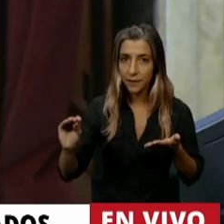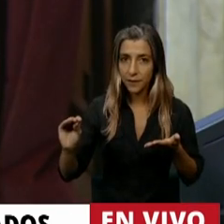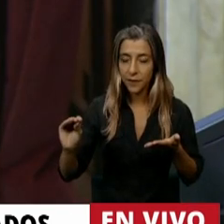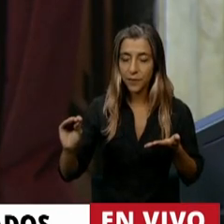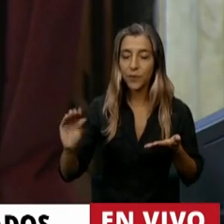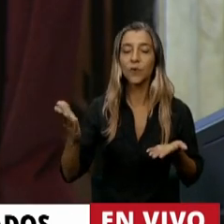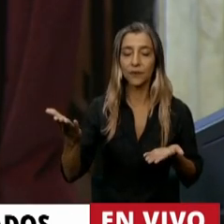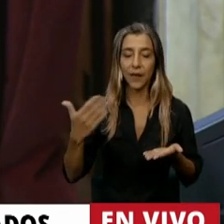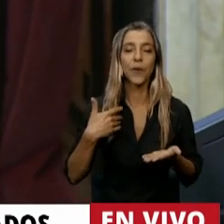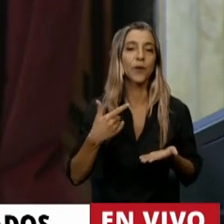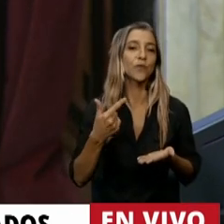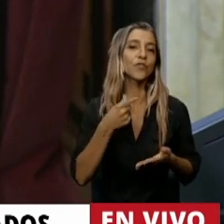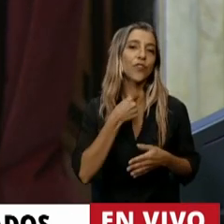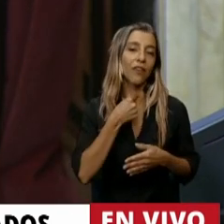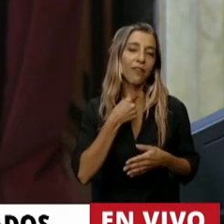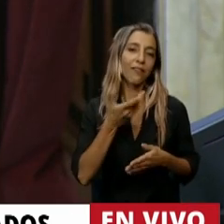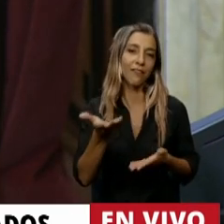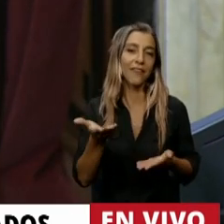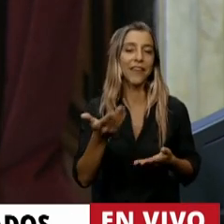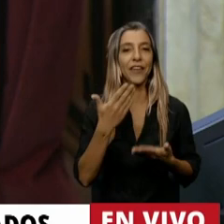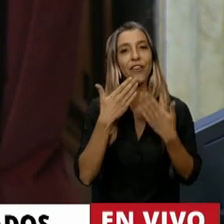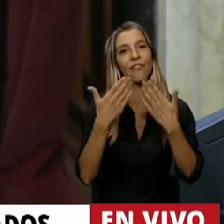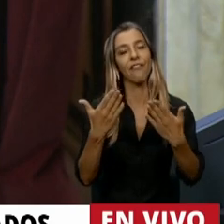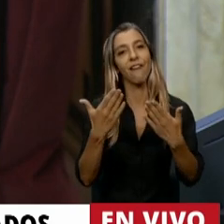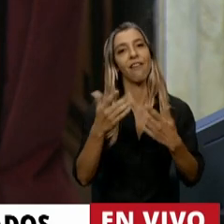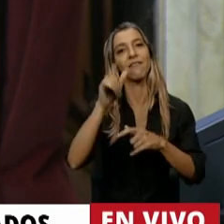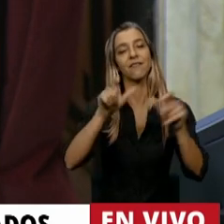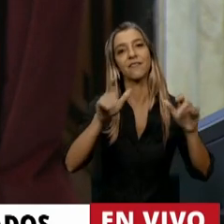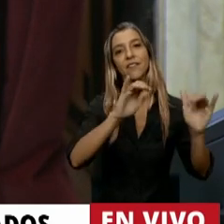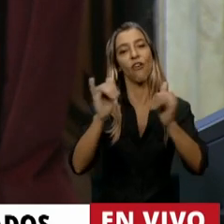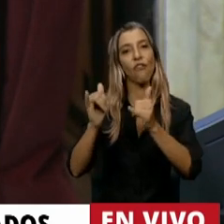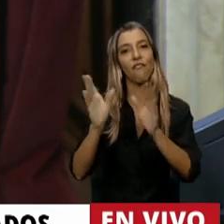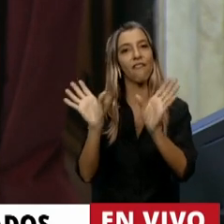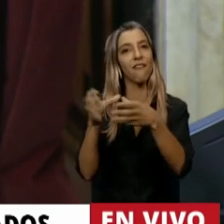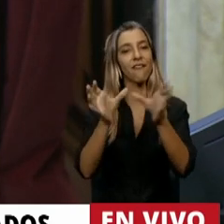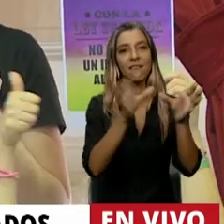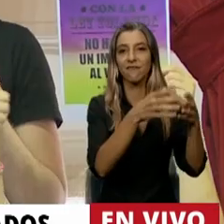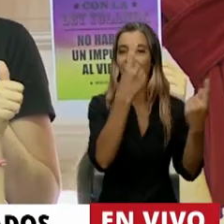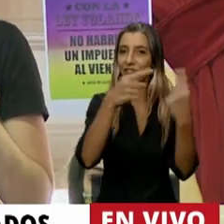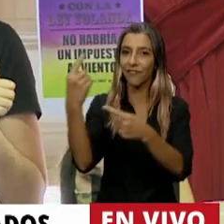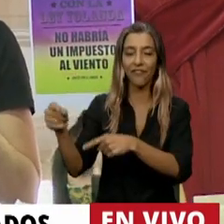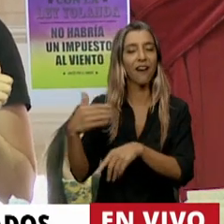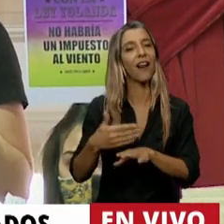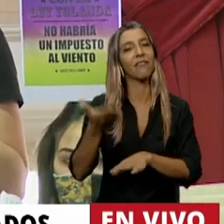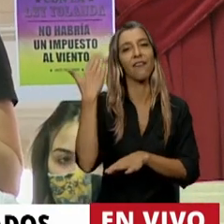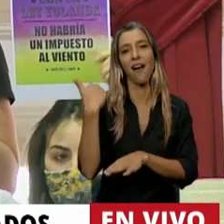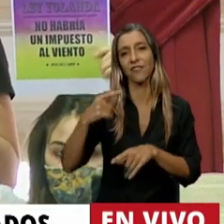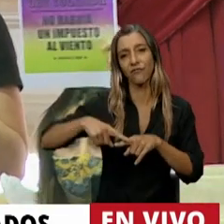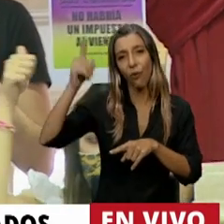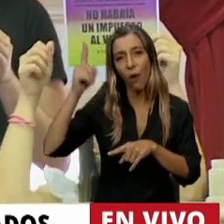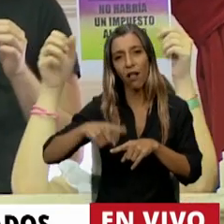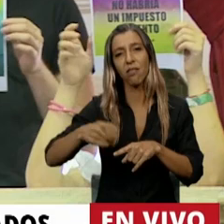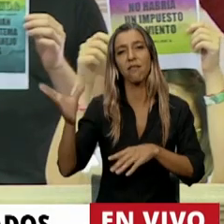Quiero agradecerle a todos los jóvenes de las distintas organizaciones que estuvieron todo el día de ayer, toda la noche, toda